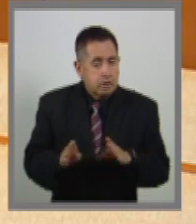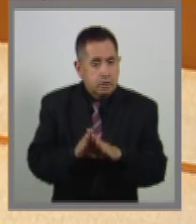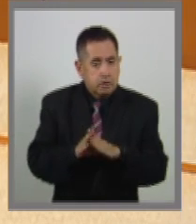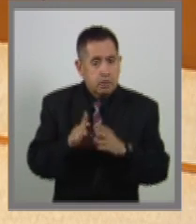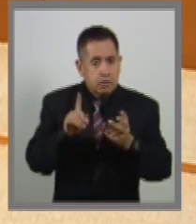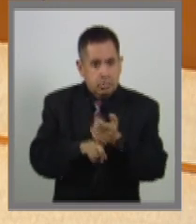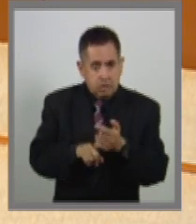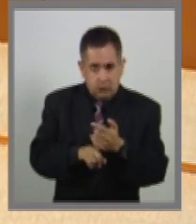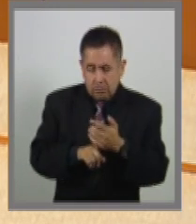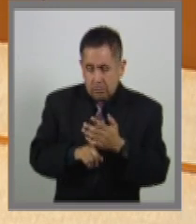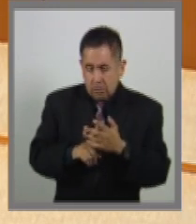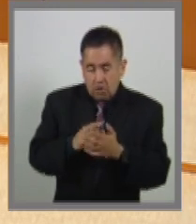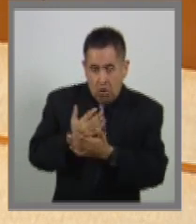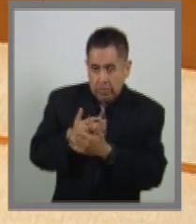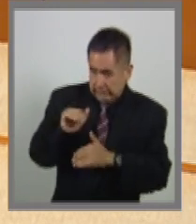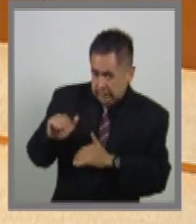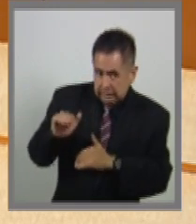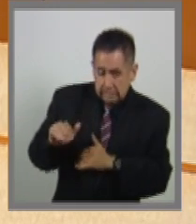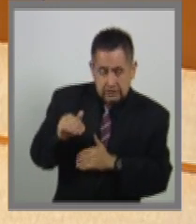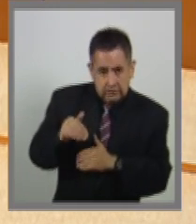combatiendo el proceso legislativo